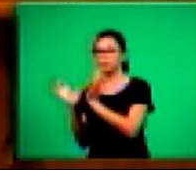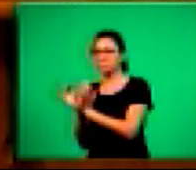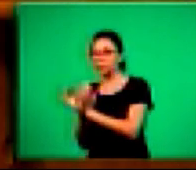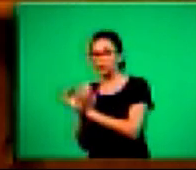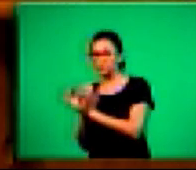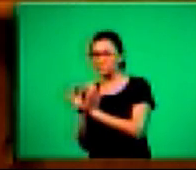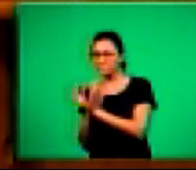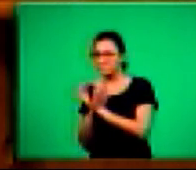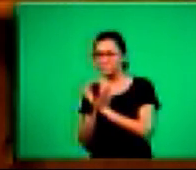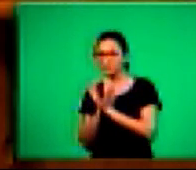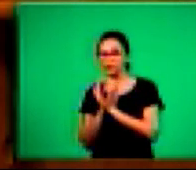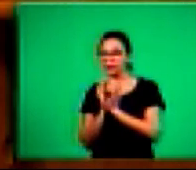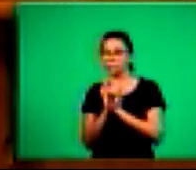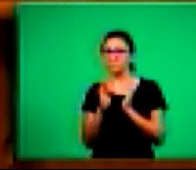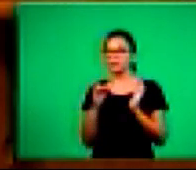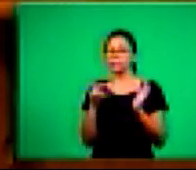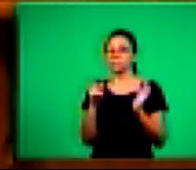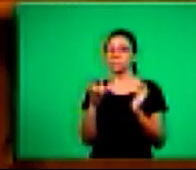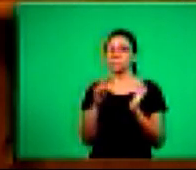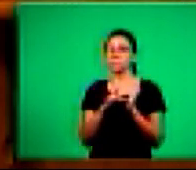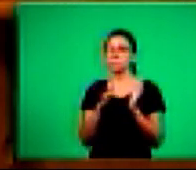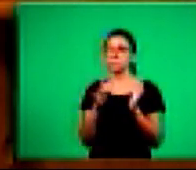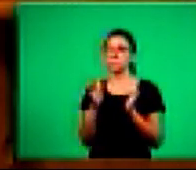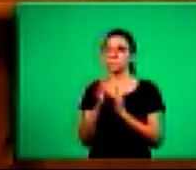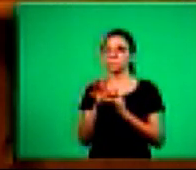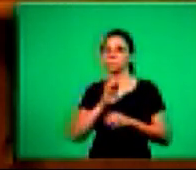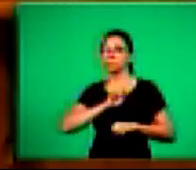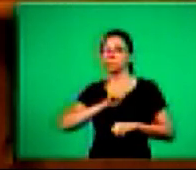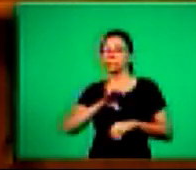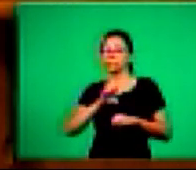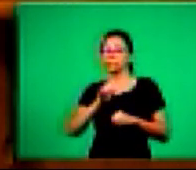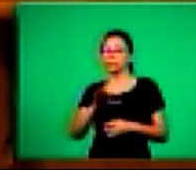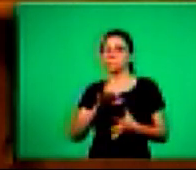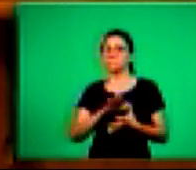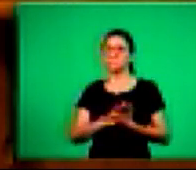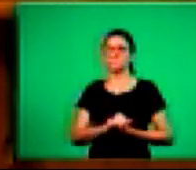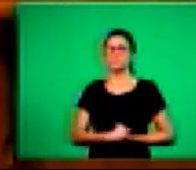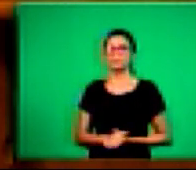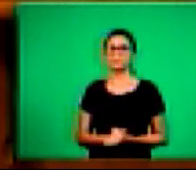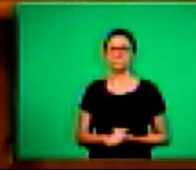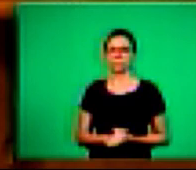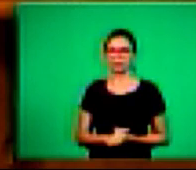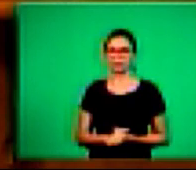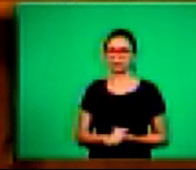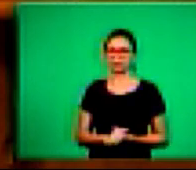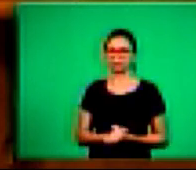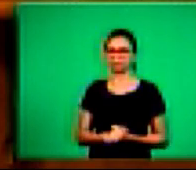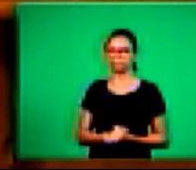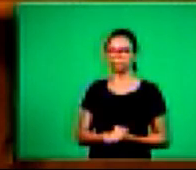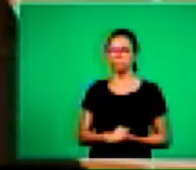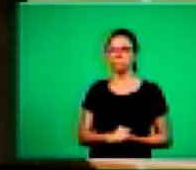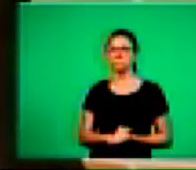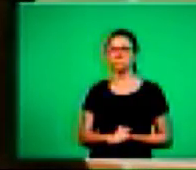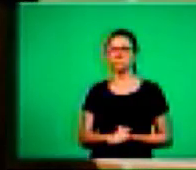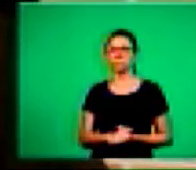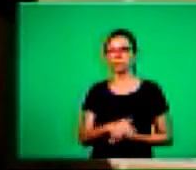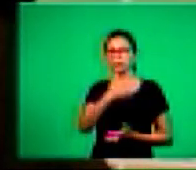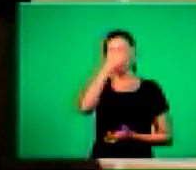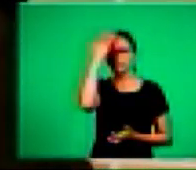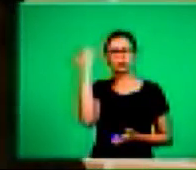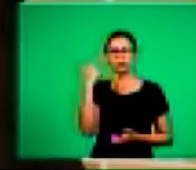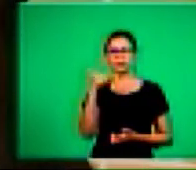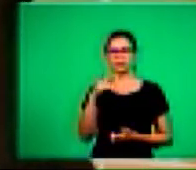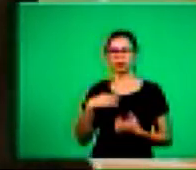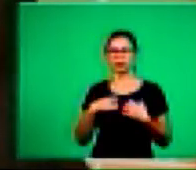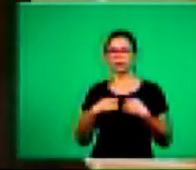nupciales el rey llegó vio un hombre y que él hizo que